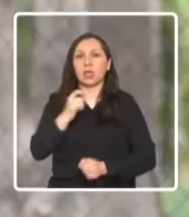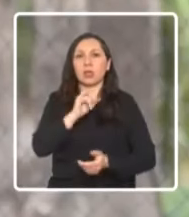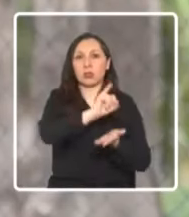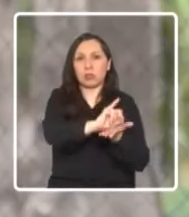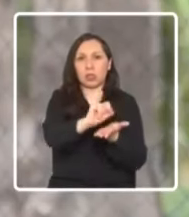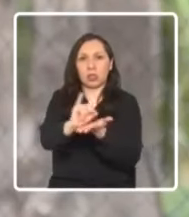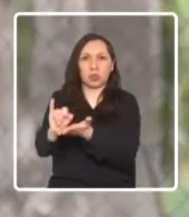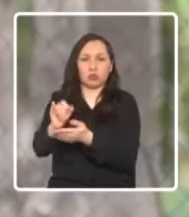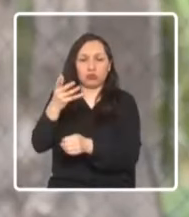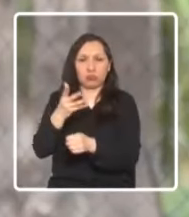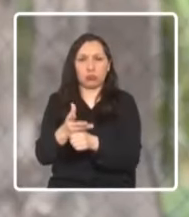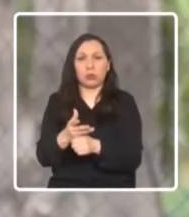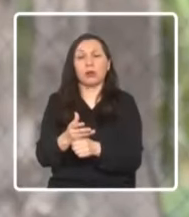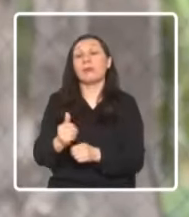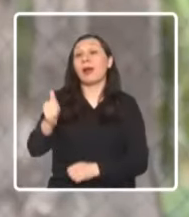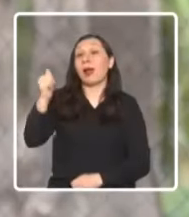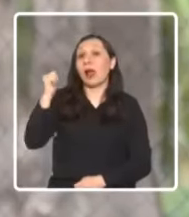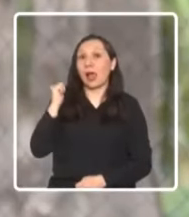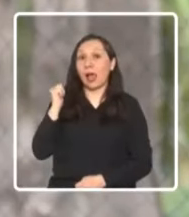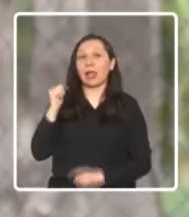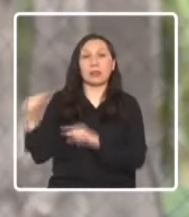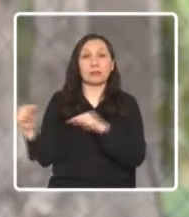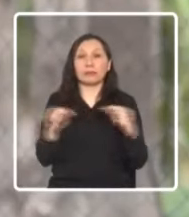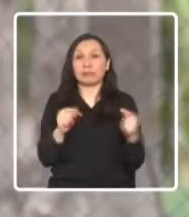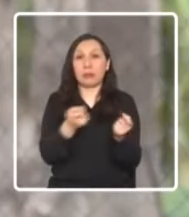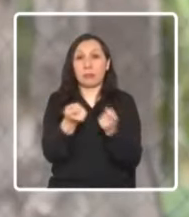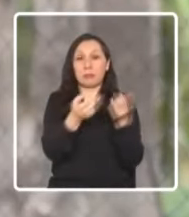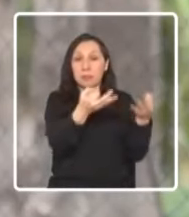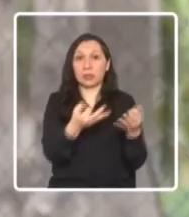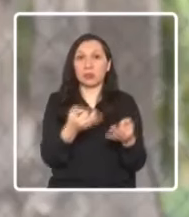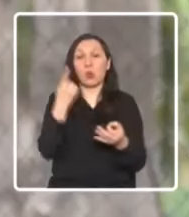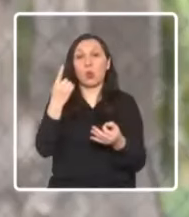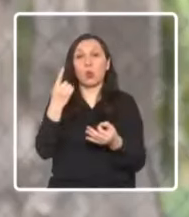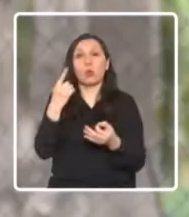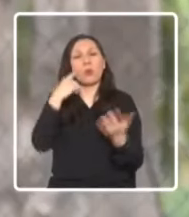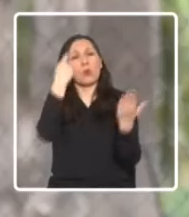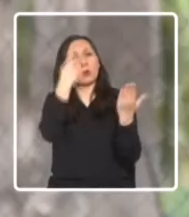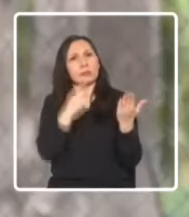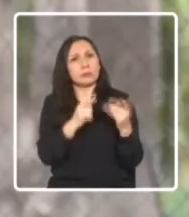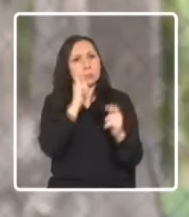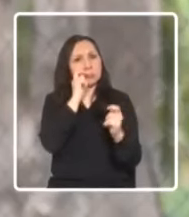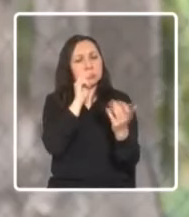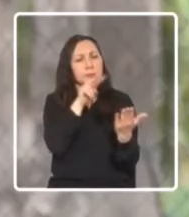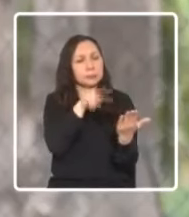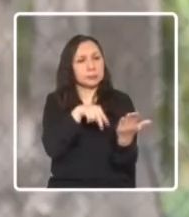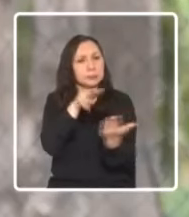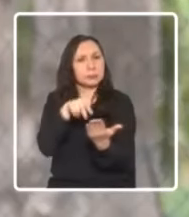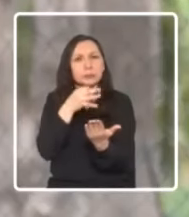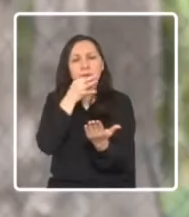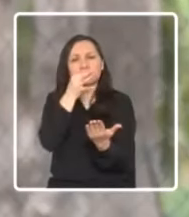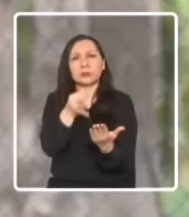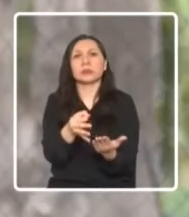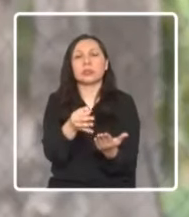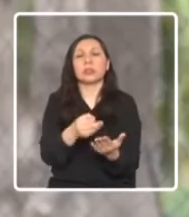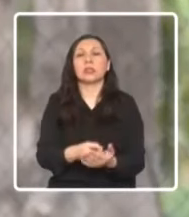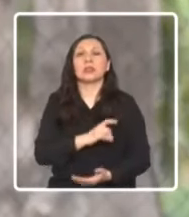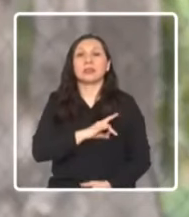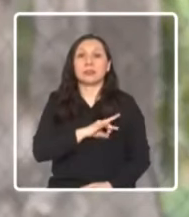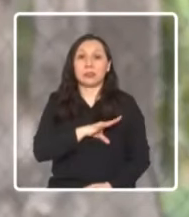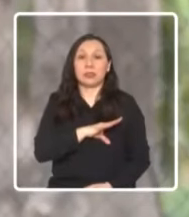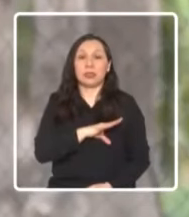sus instituciones. De hecho, el día de ayer, en medio de la discusión de presupuesto, una de las agencias calificadoras de riesgo establecía